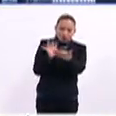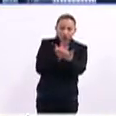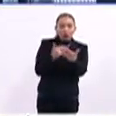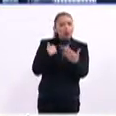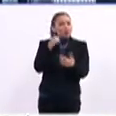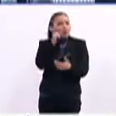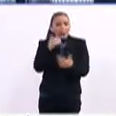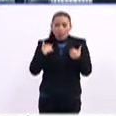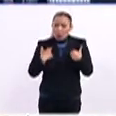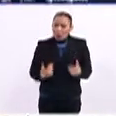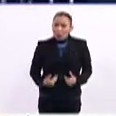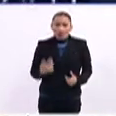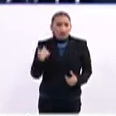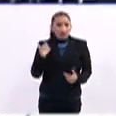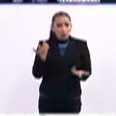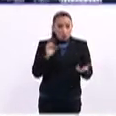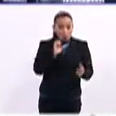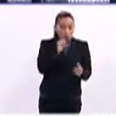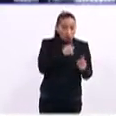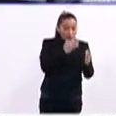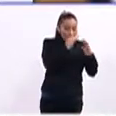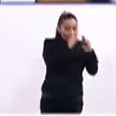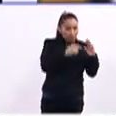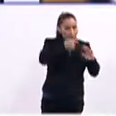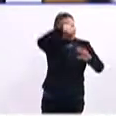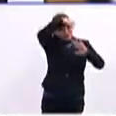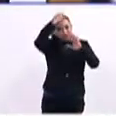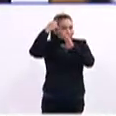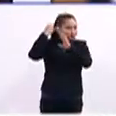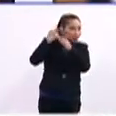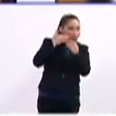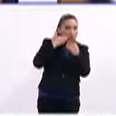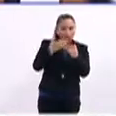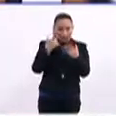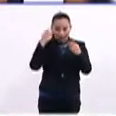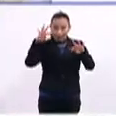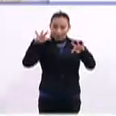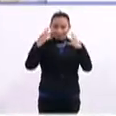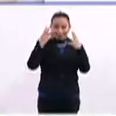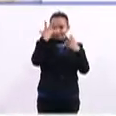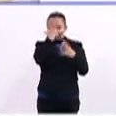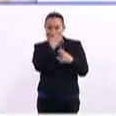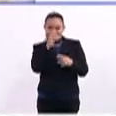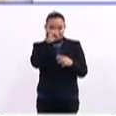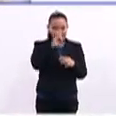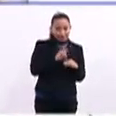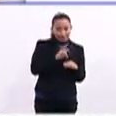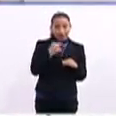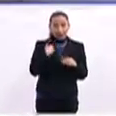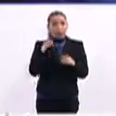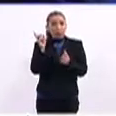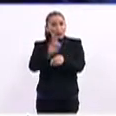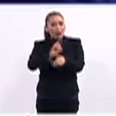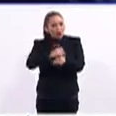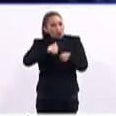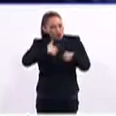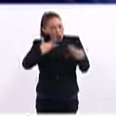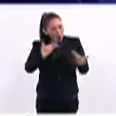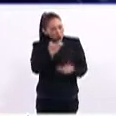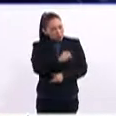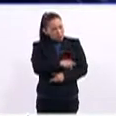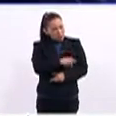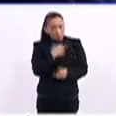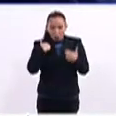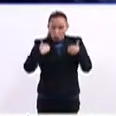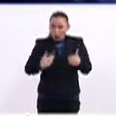seres humanos que antes de salir de nuestra casa nos peinamos para tener un poco más de estética. Si hacemos eso todos los días, pues